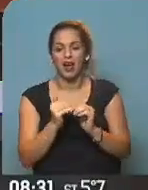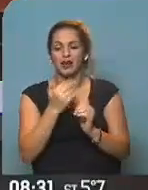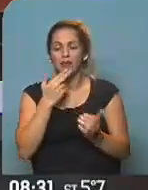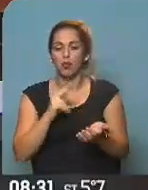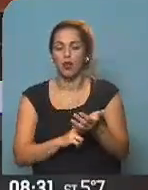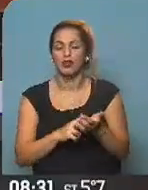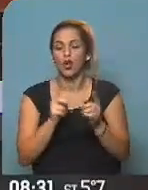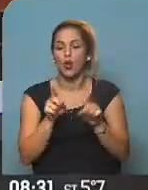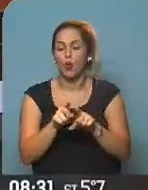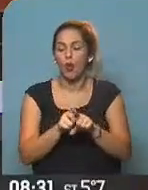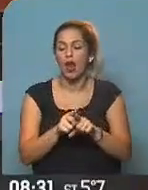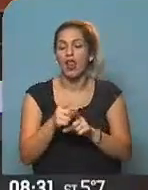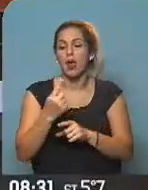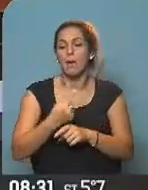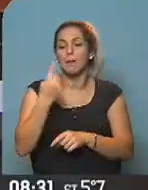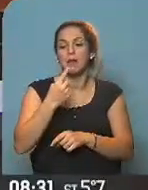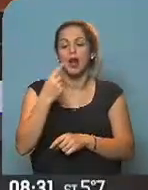al